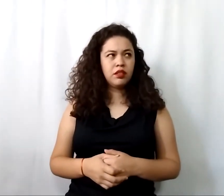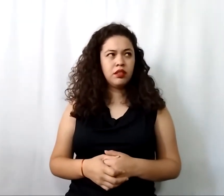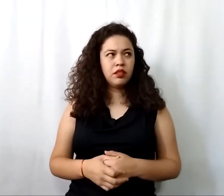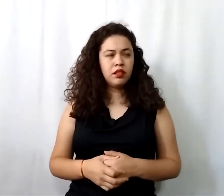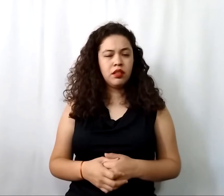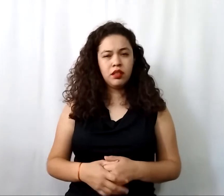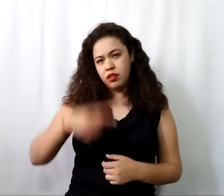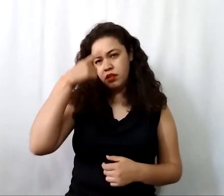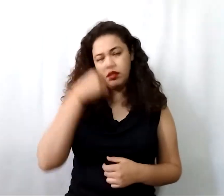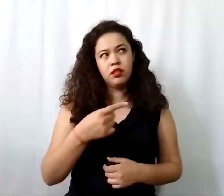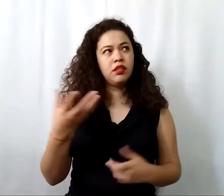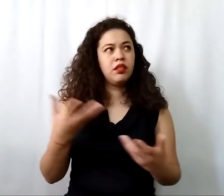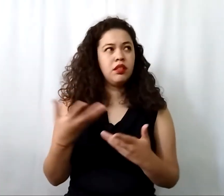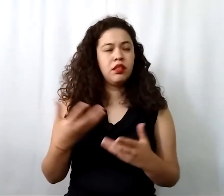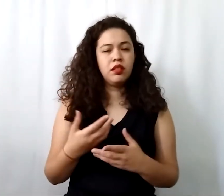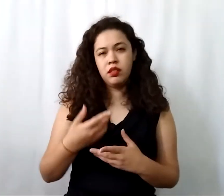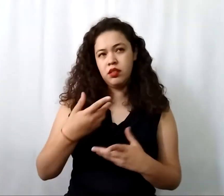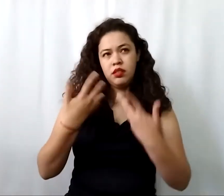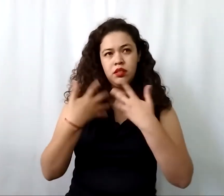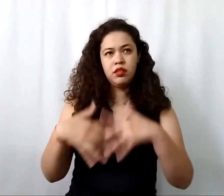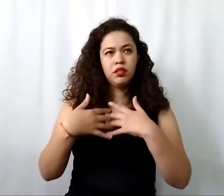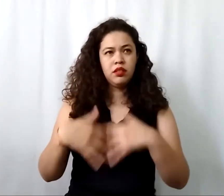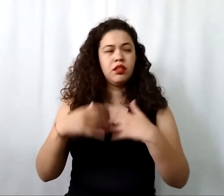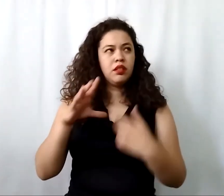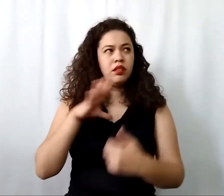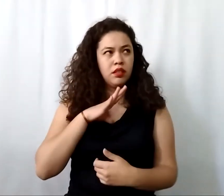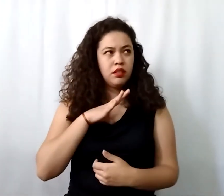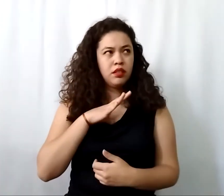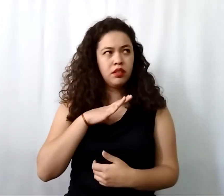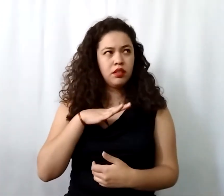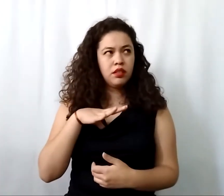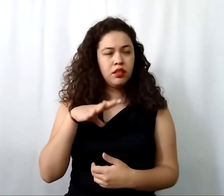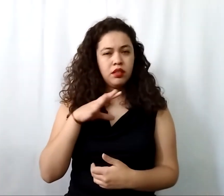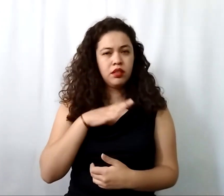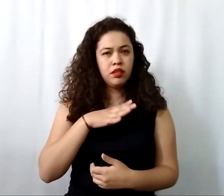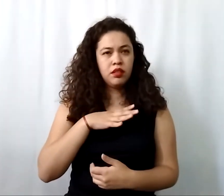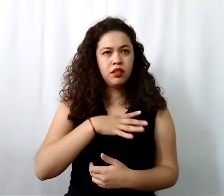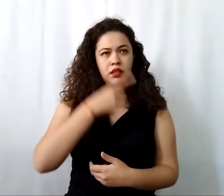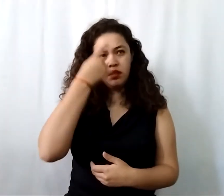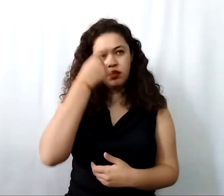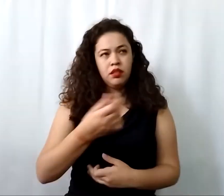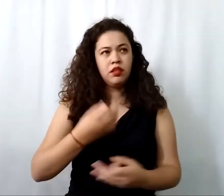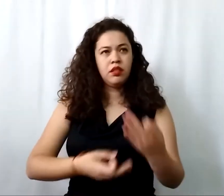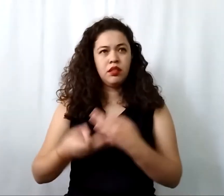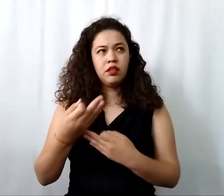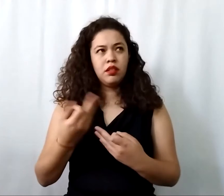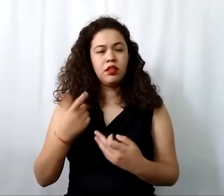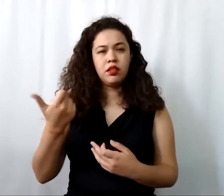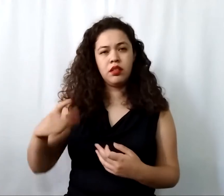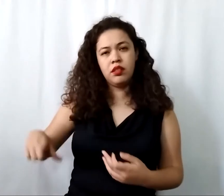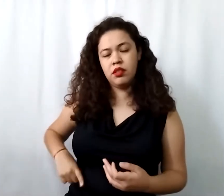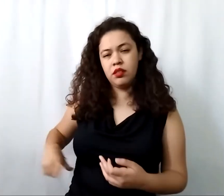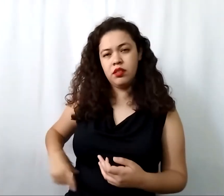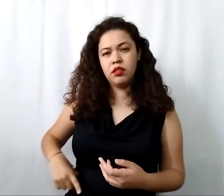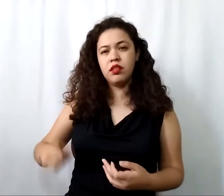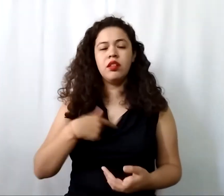la función existe, ¿sí? Que a diferencia del gobierno, ahí sí, en el gobierno yo no